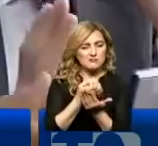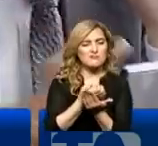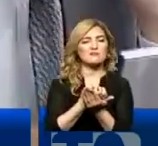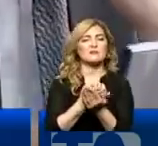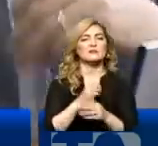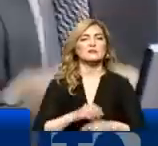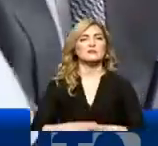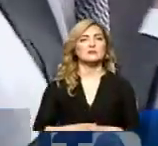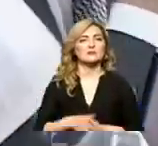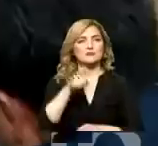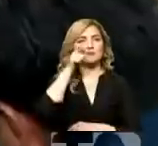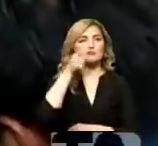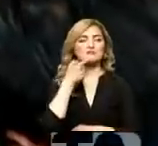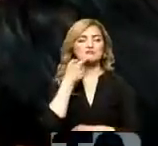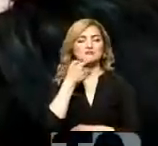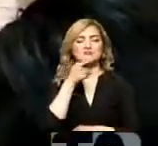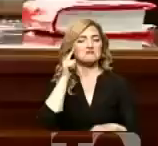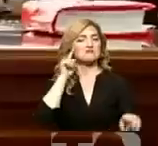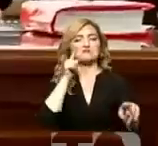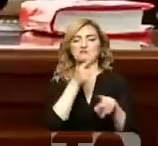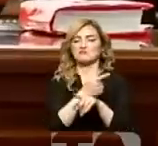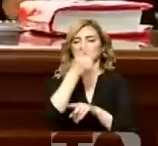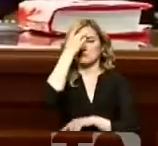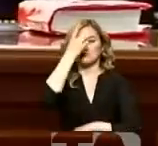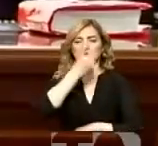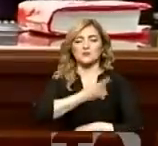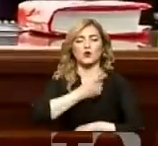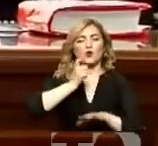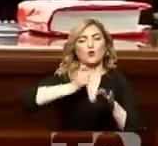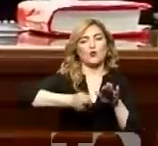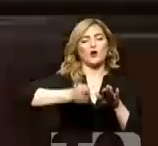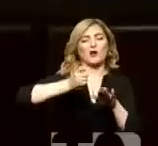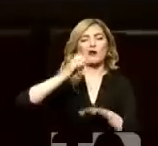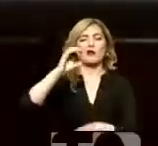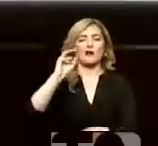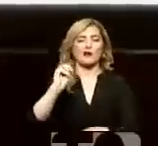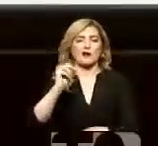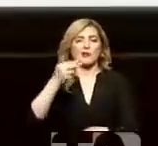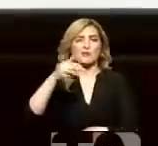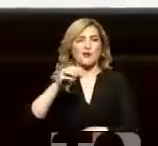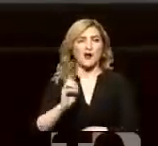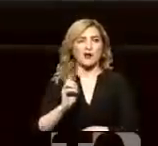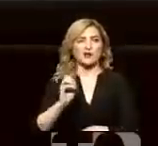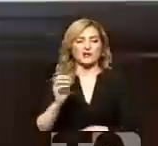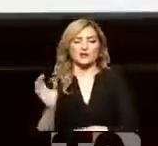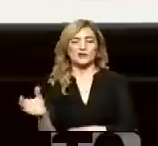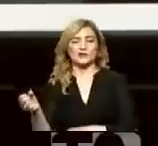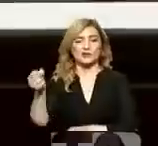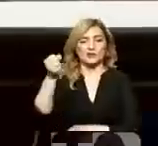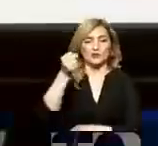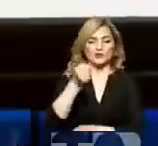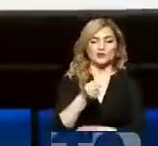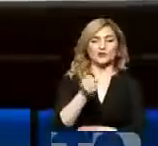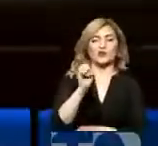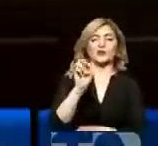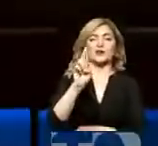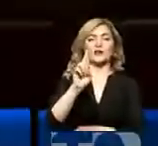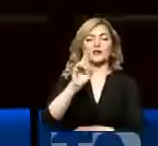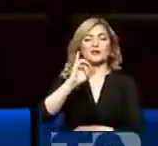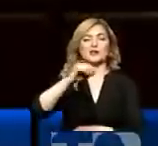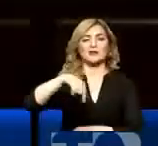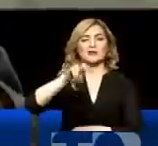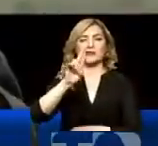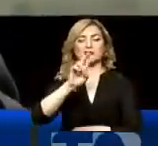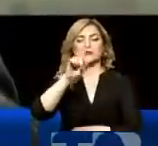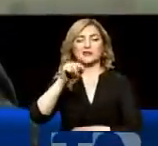económico. La fiscal reconoce no estar de acuerdo con la decisión de la jueza Daniela Camacho de no incluir a María Augusta Enríquez, asistente de Vinicio